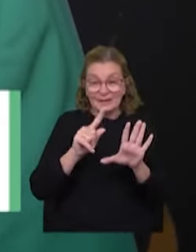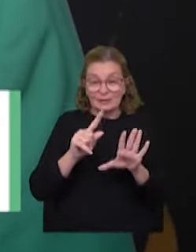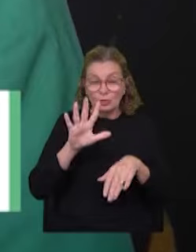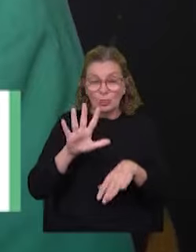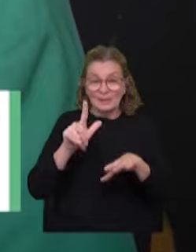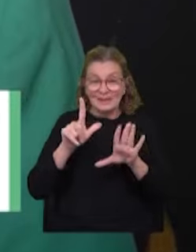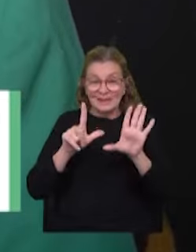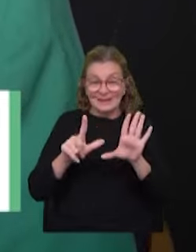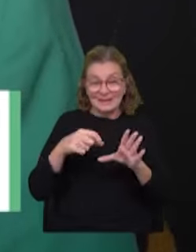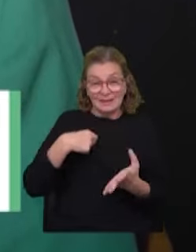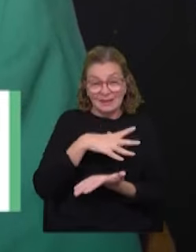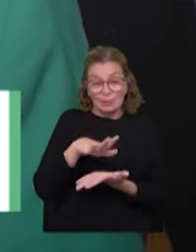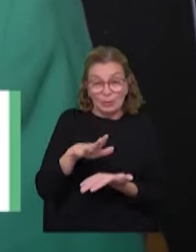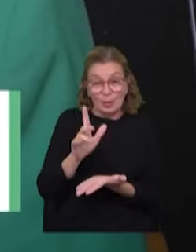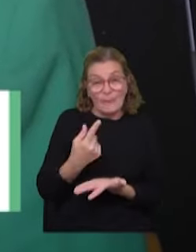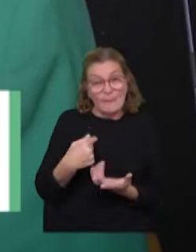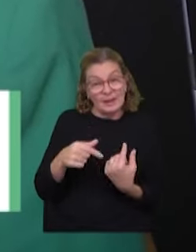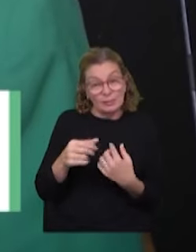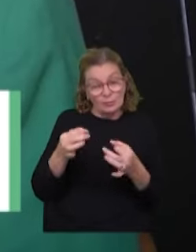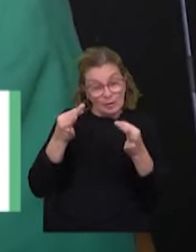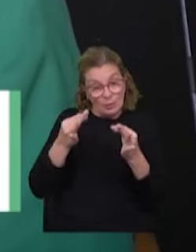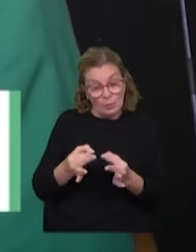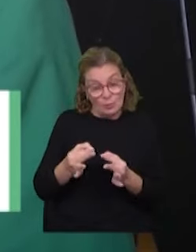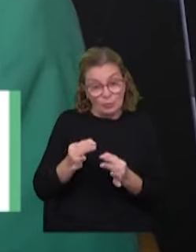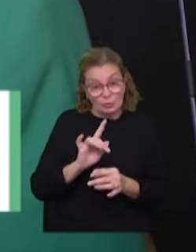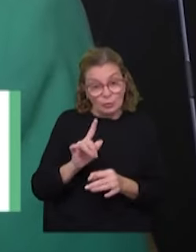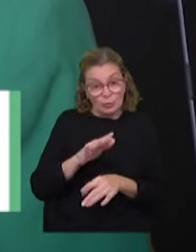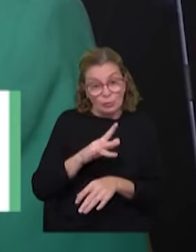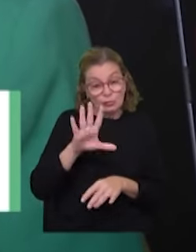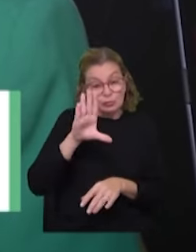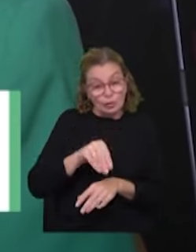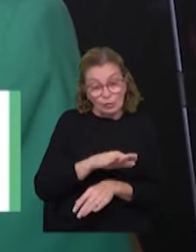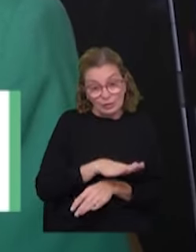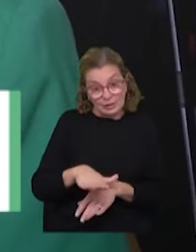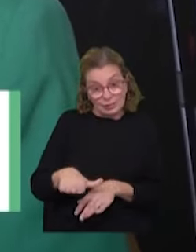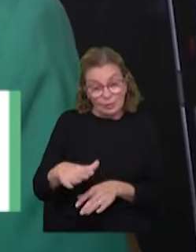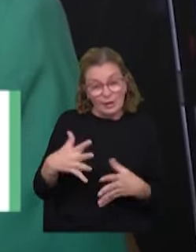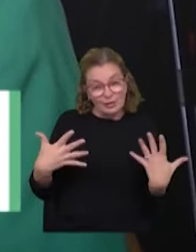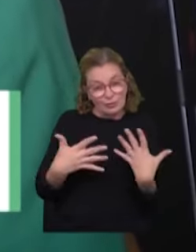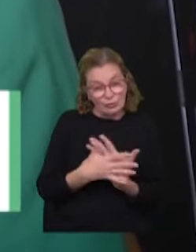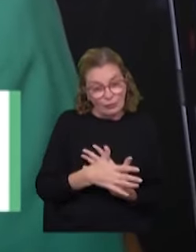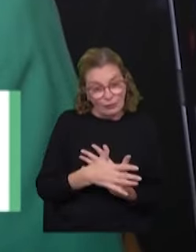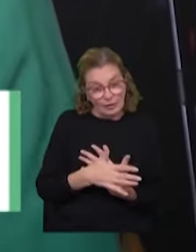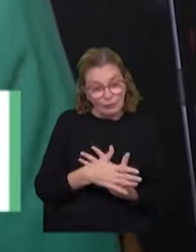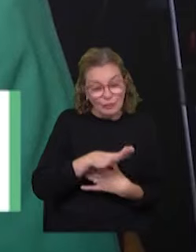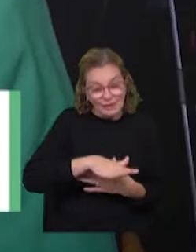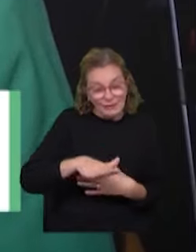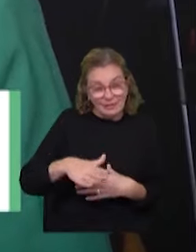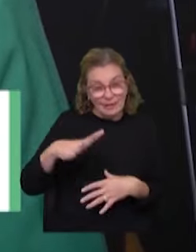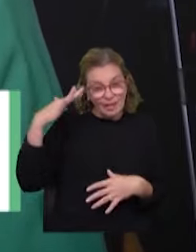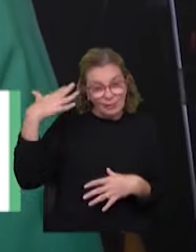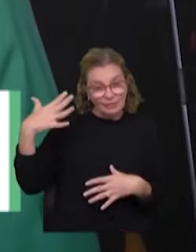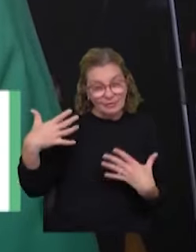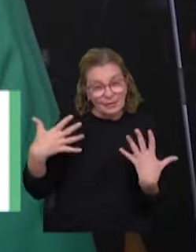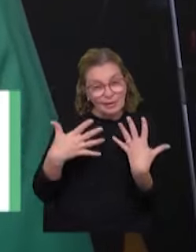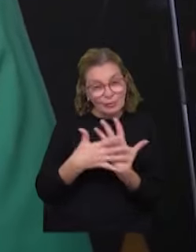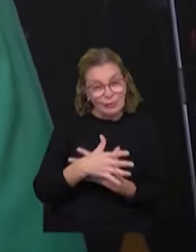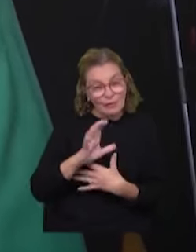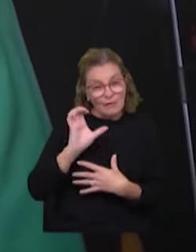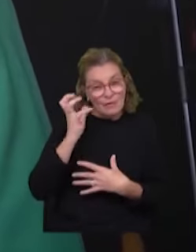situaciones pero que con toda seguridad no son los todos los niños que sufren o todas las infancias y adolescencias que sufren